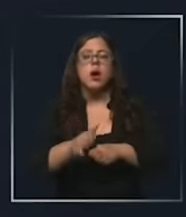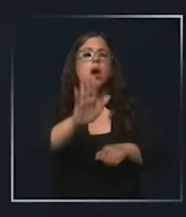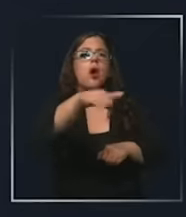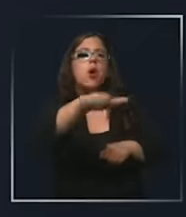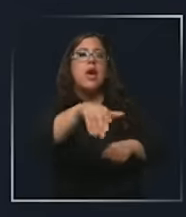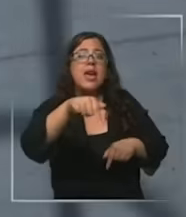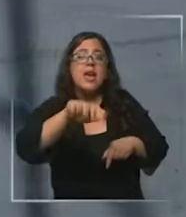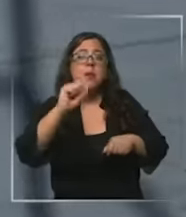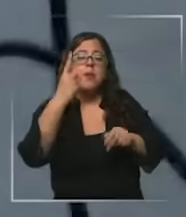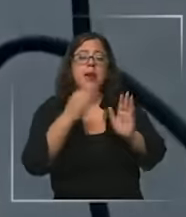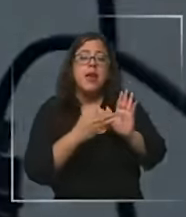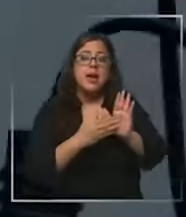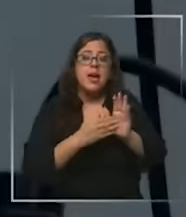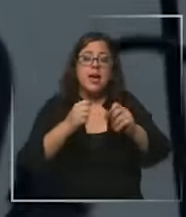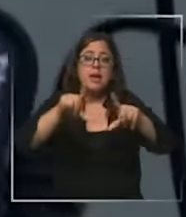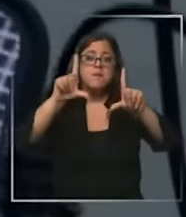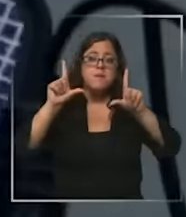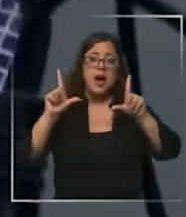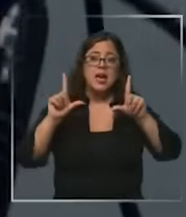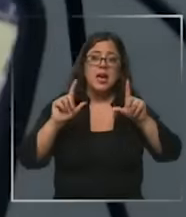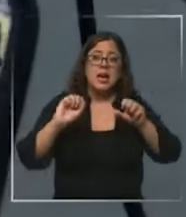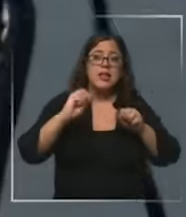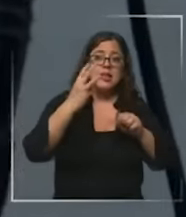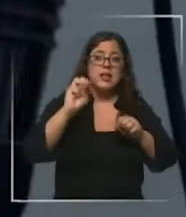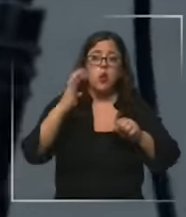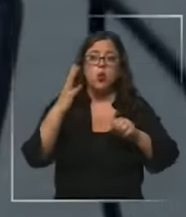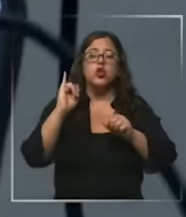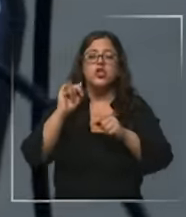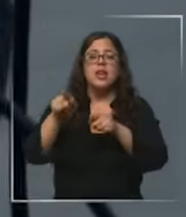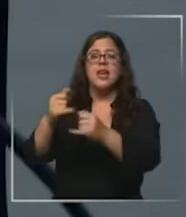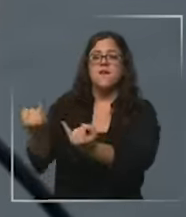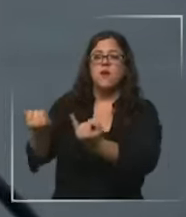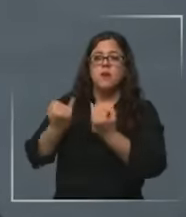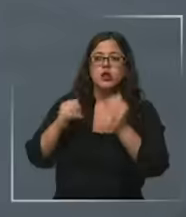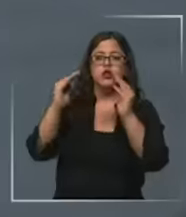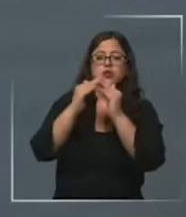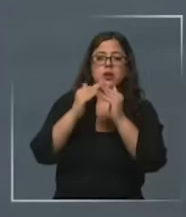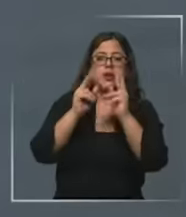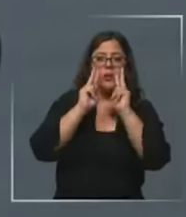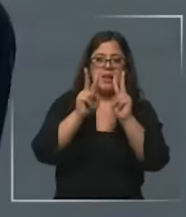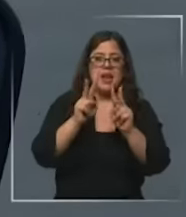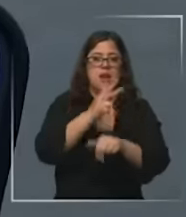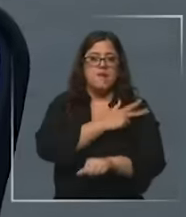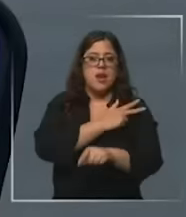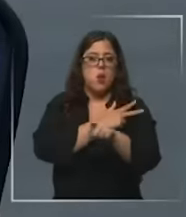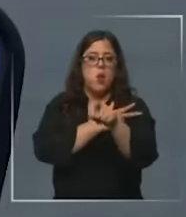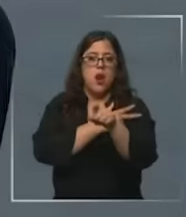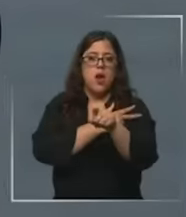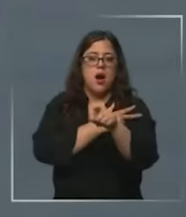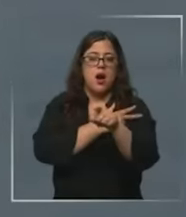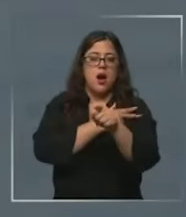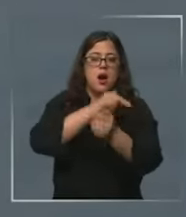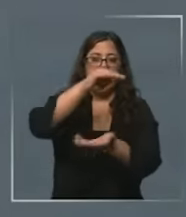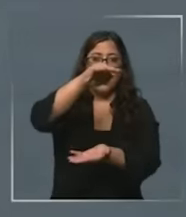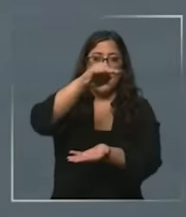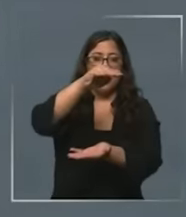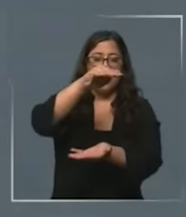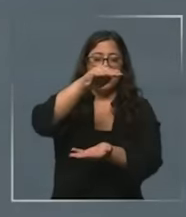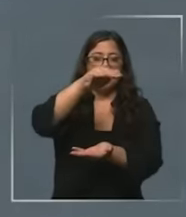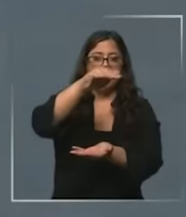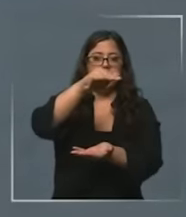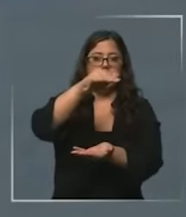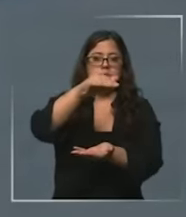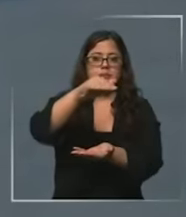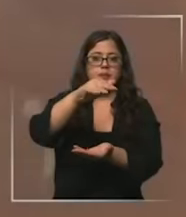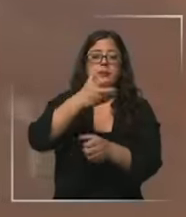acá están las primeras imágenes del tercer o cuarto allanamiento. Aquí nos están reportando de un domicilio y tenemos marihuana dentro de uno de los inmuebles. Como